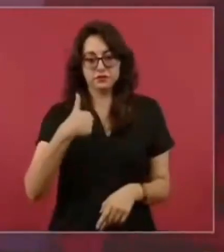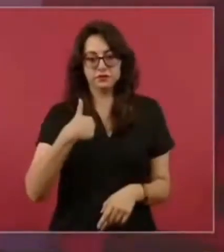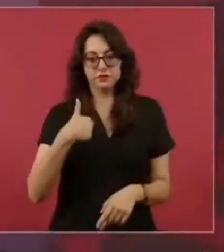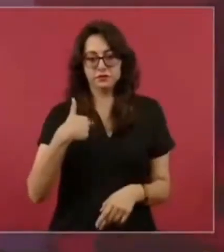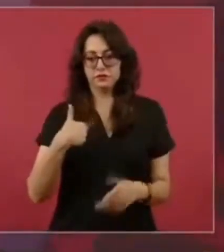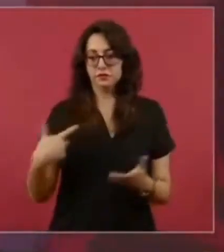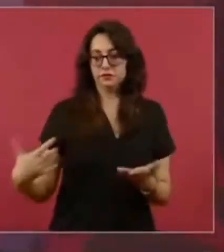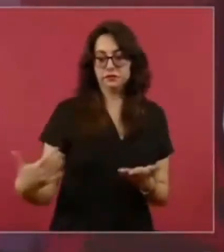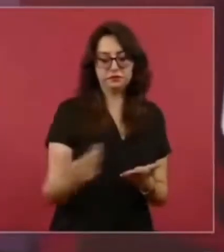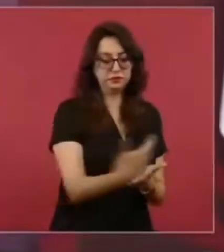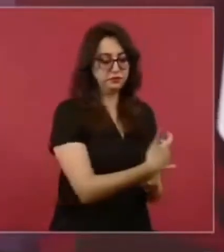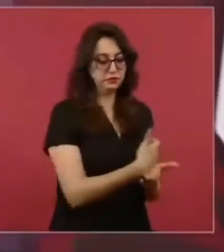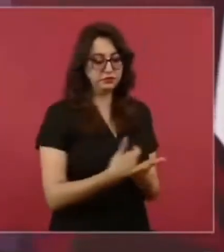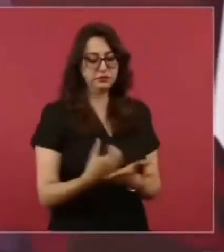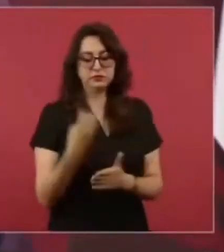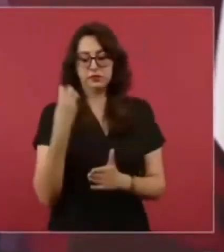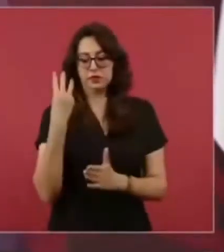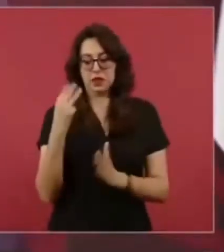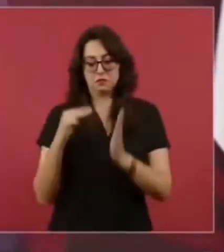pero sí se manifestó,